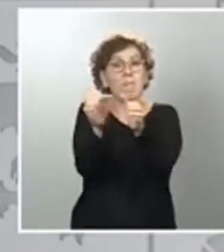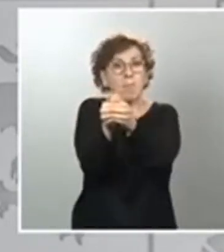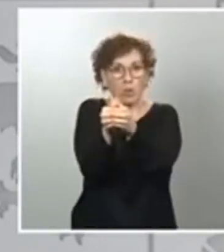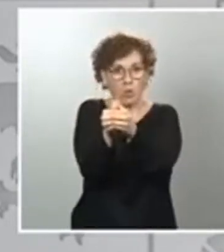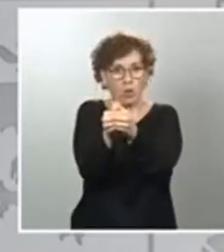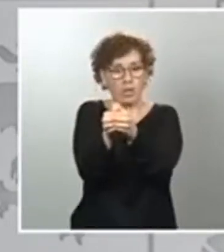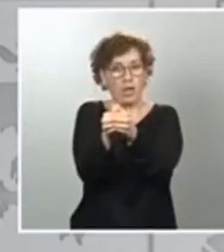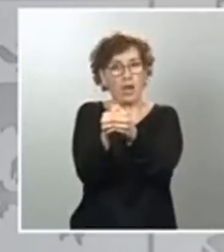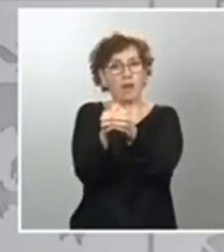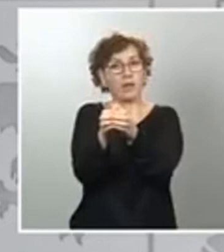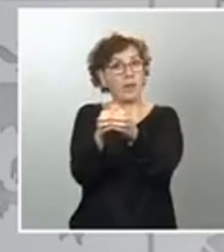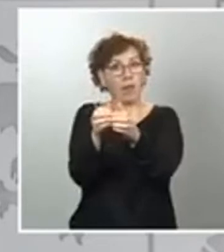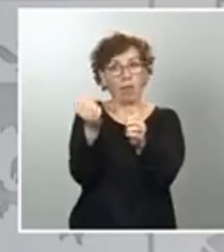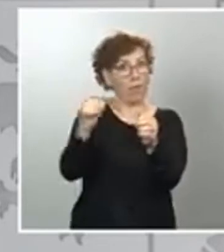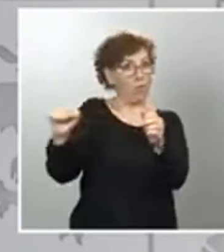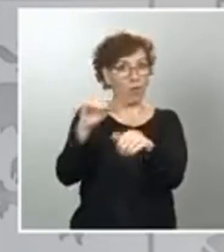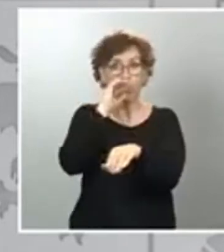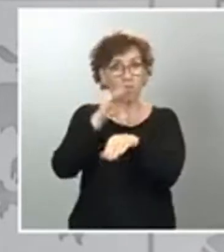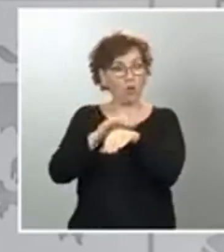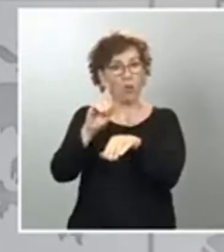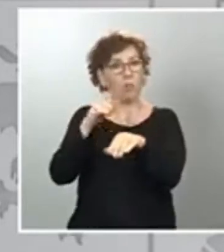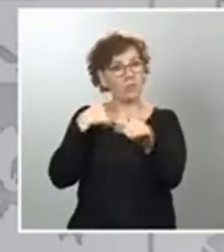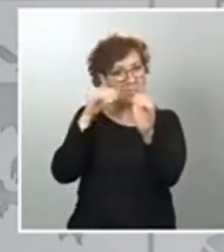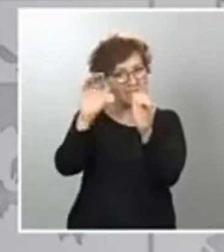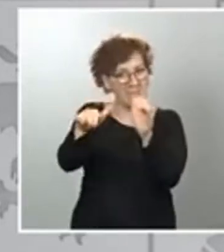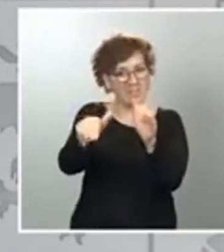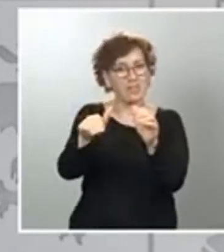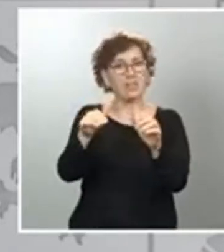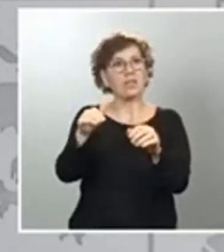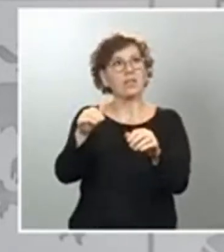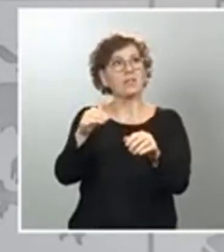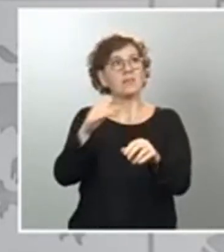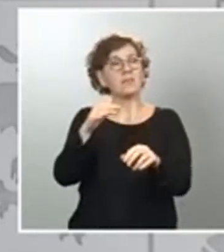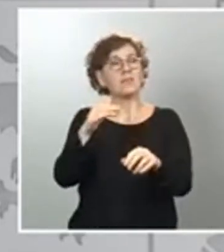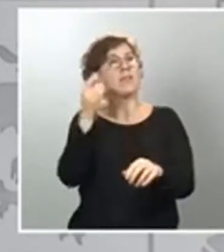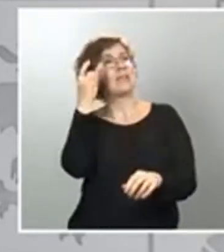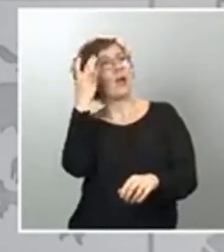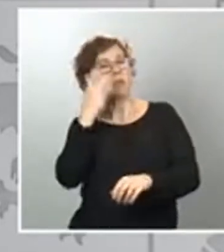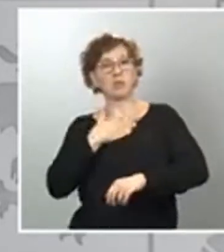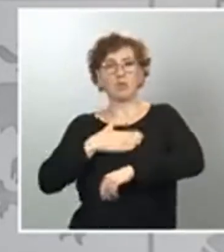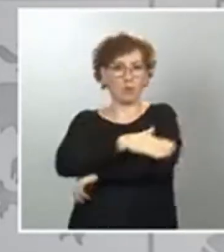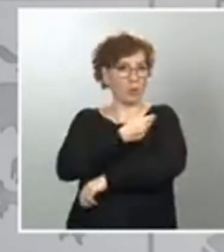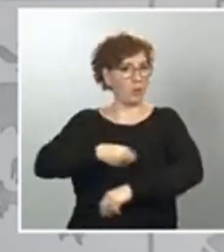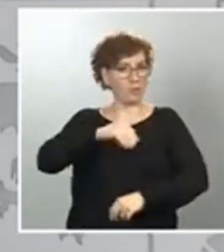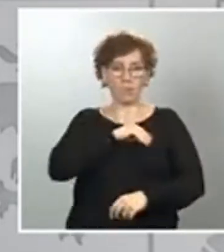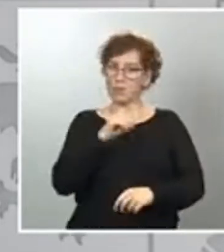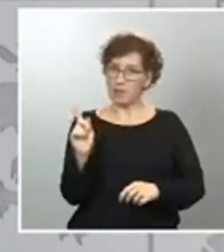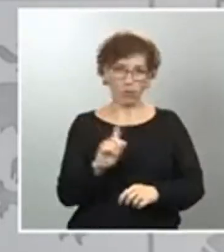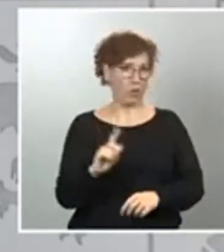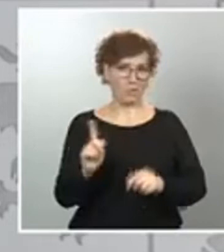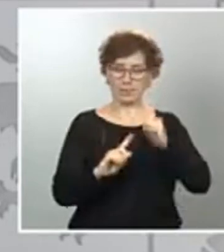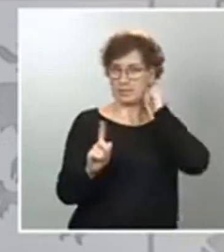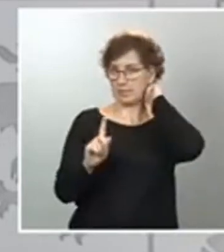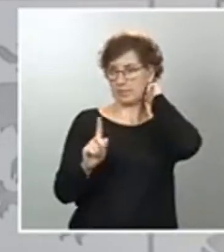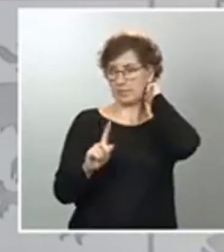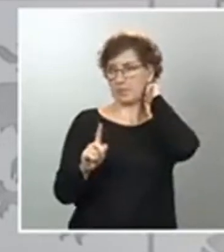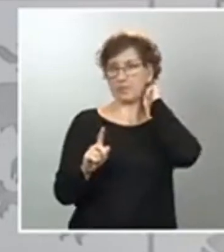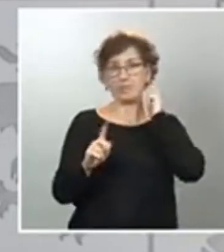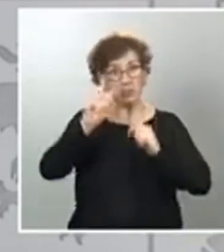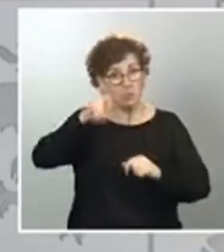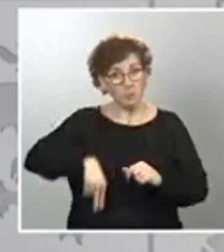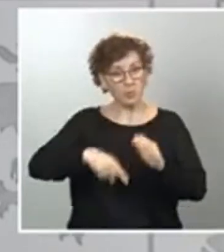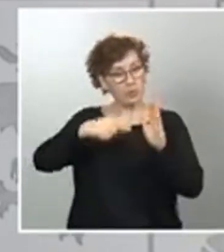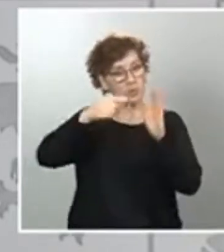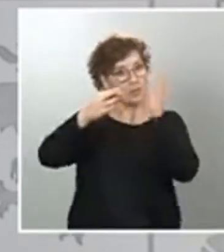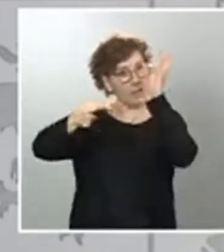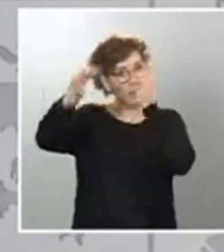requisitos, que no son requisitos caprichosos que plantea el Gobierno de España porque sí. No lo son. Son requisitos que vienen avalados